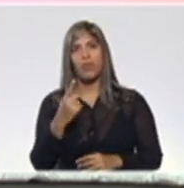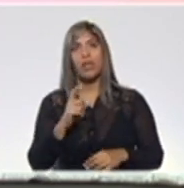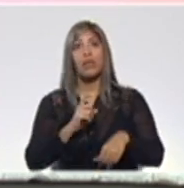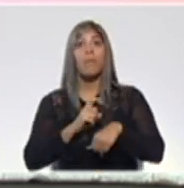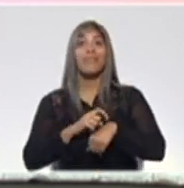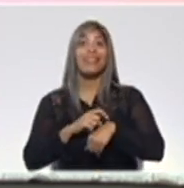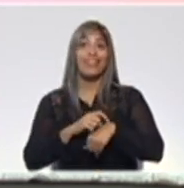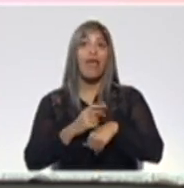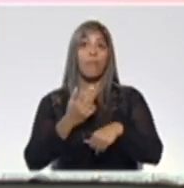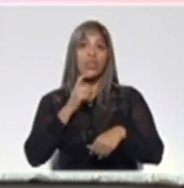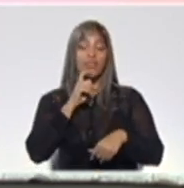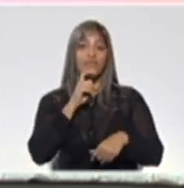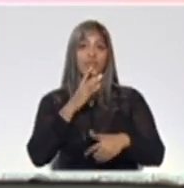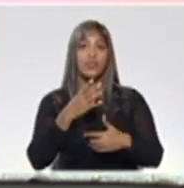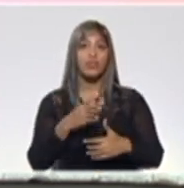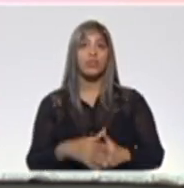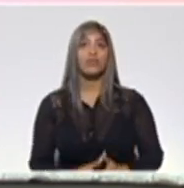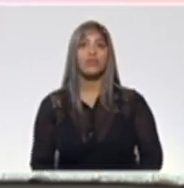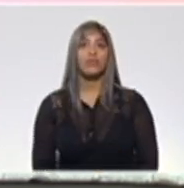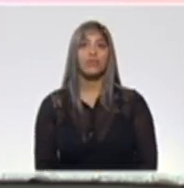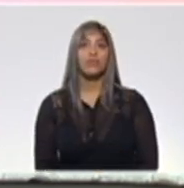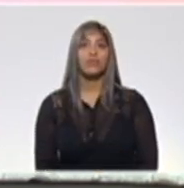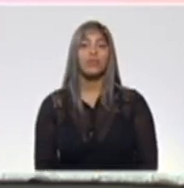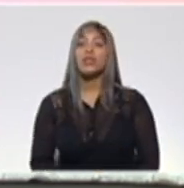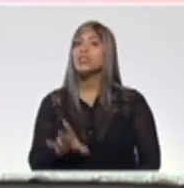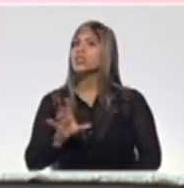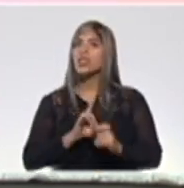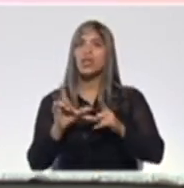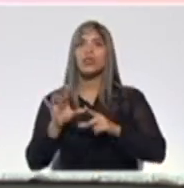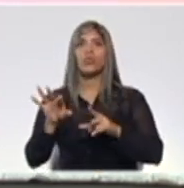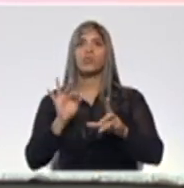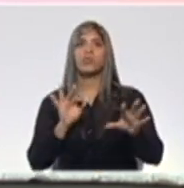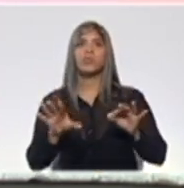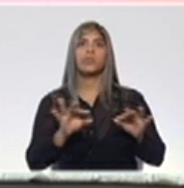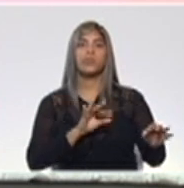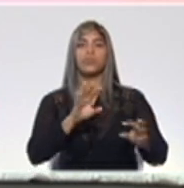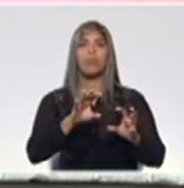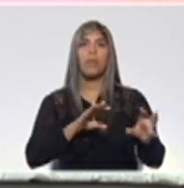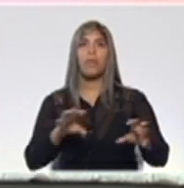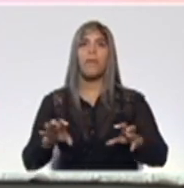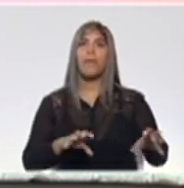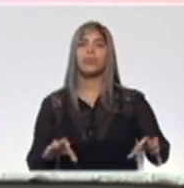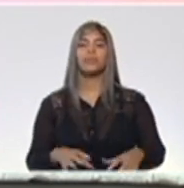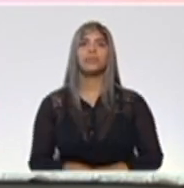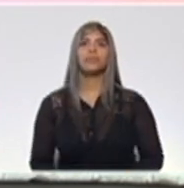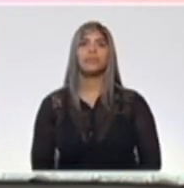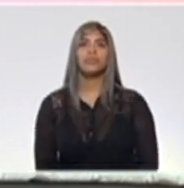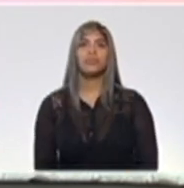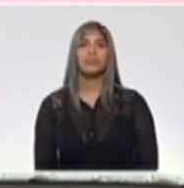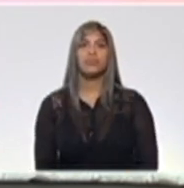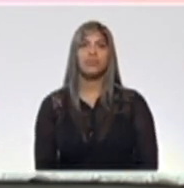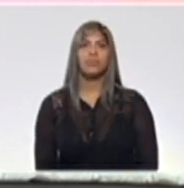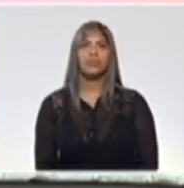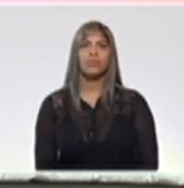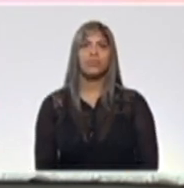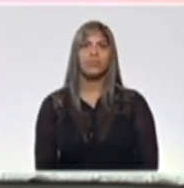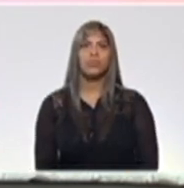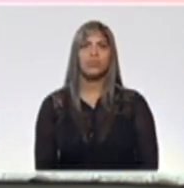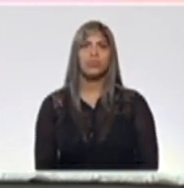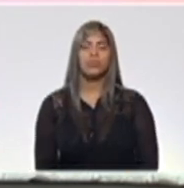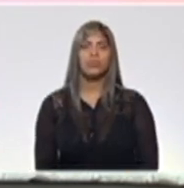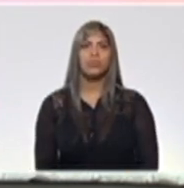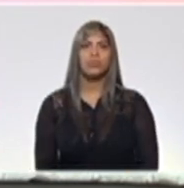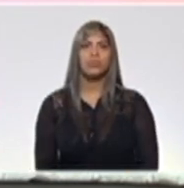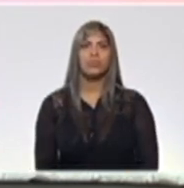del tiempo, ya hay algunas fichas que están seleccionadas para ubicarla en su puesto respectivo y así